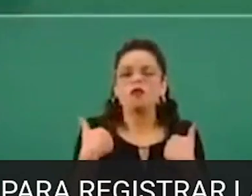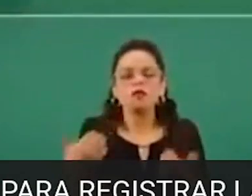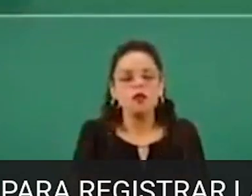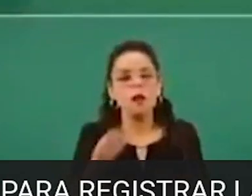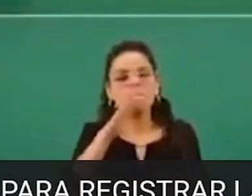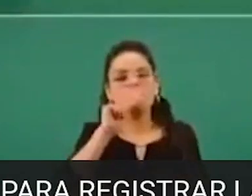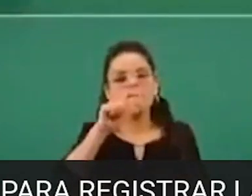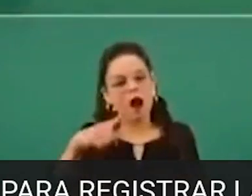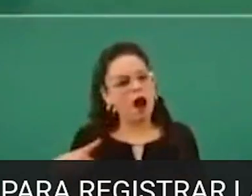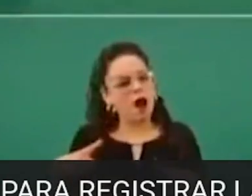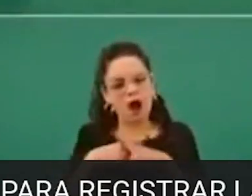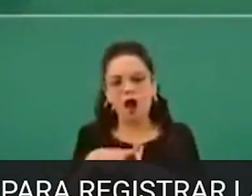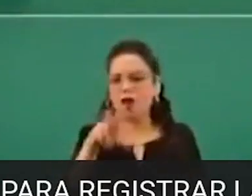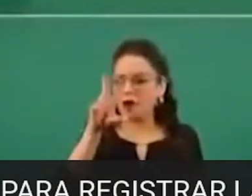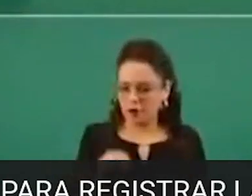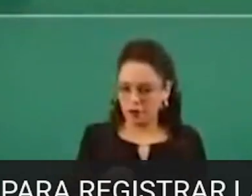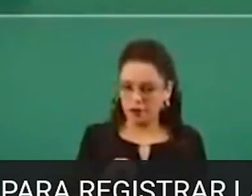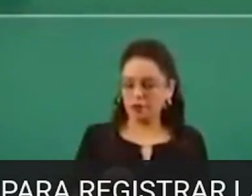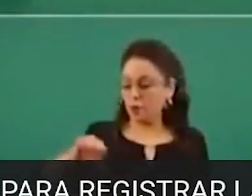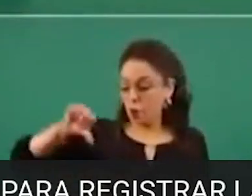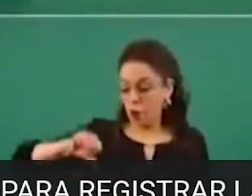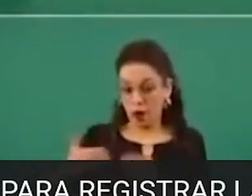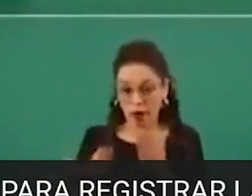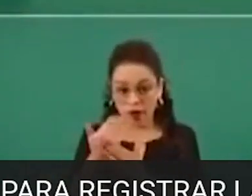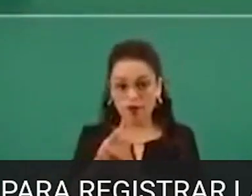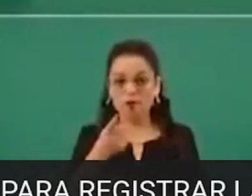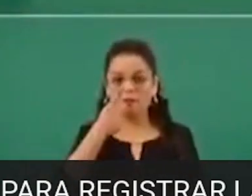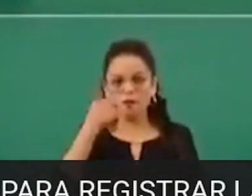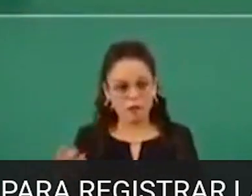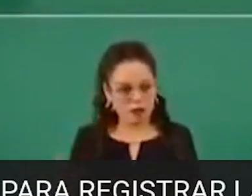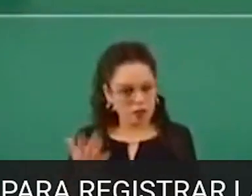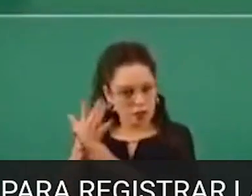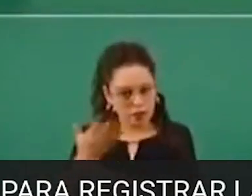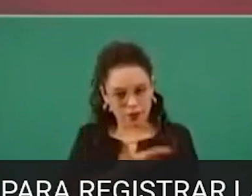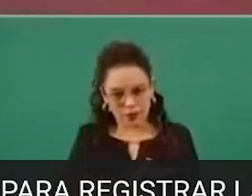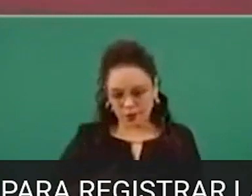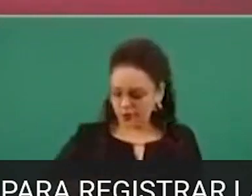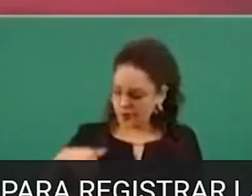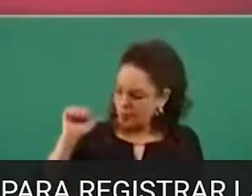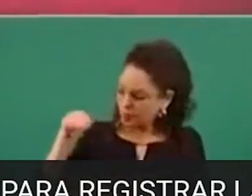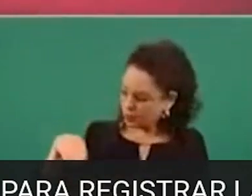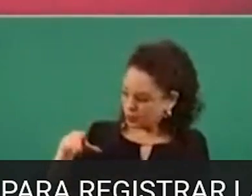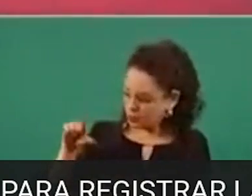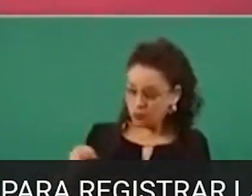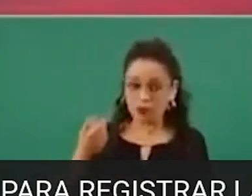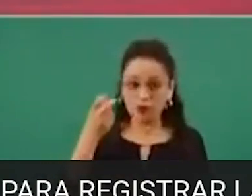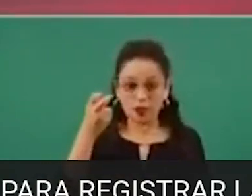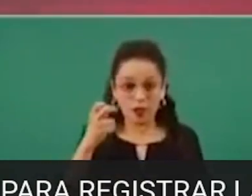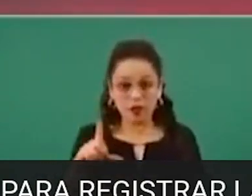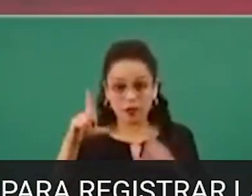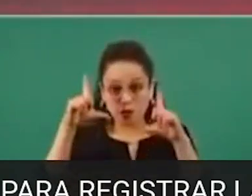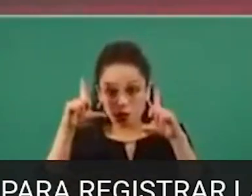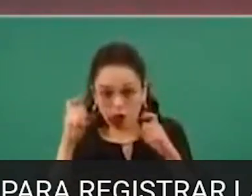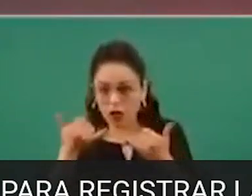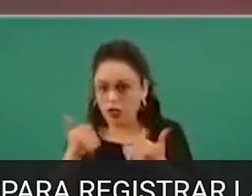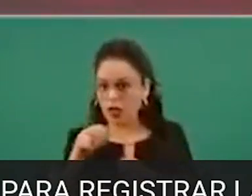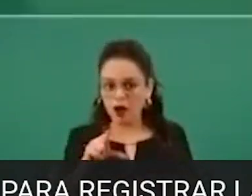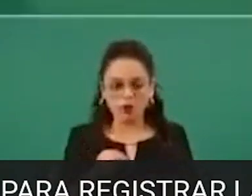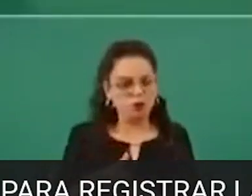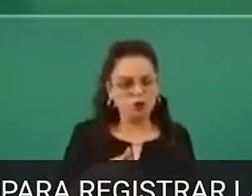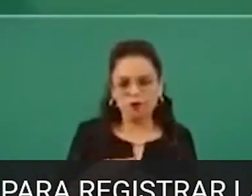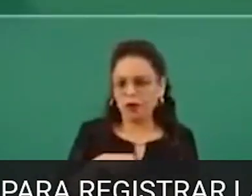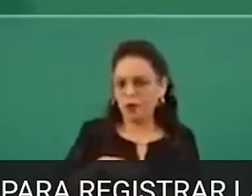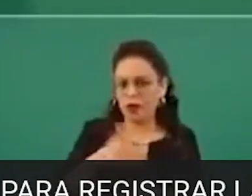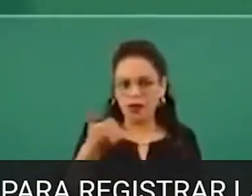interpretación, ya lo señalaba el presidente esta mañana, no vamos a seguir tomando esas fotografías. Entonces,